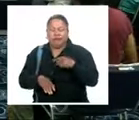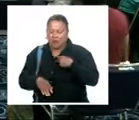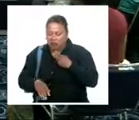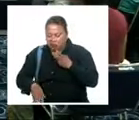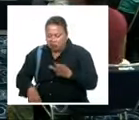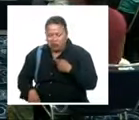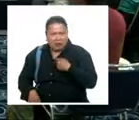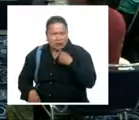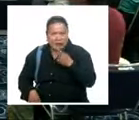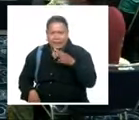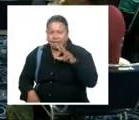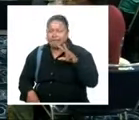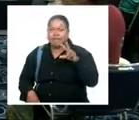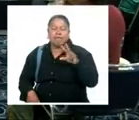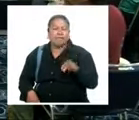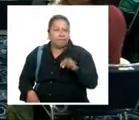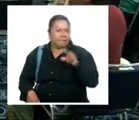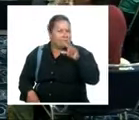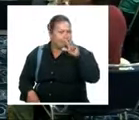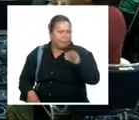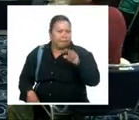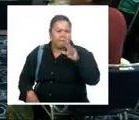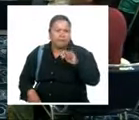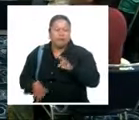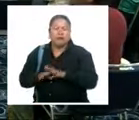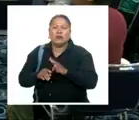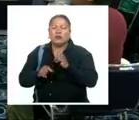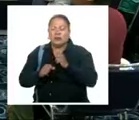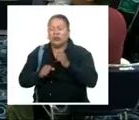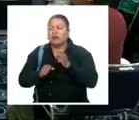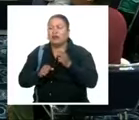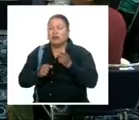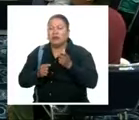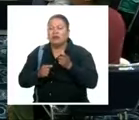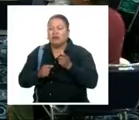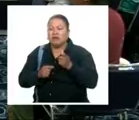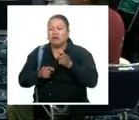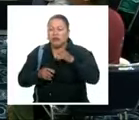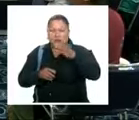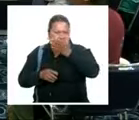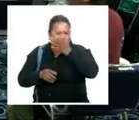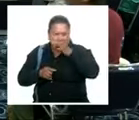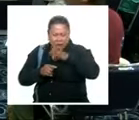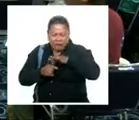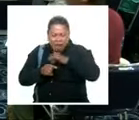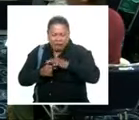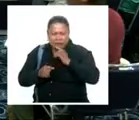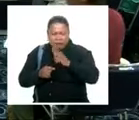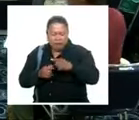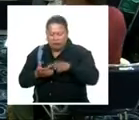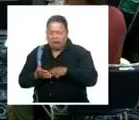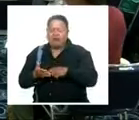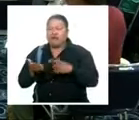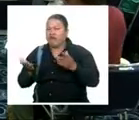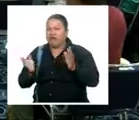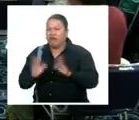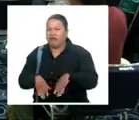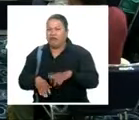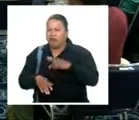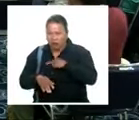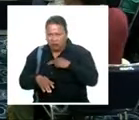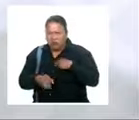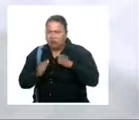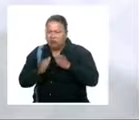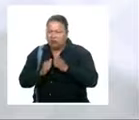rechazamos totalmente estas descalificaciones electoreras y refrendamos nuestro